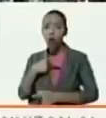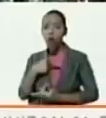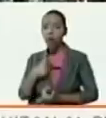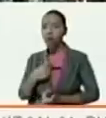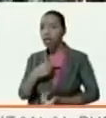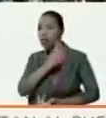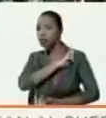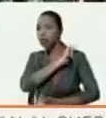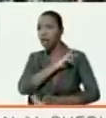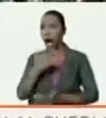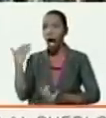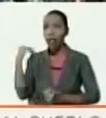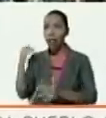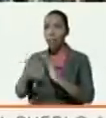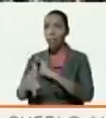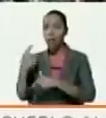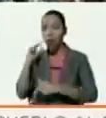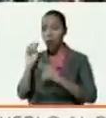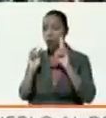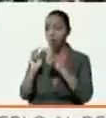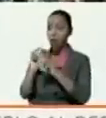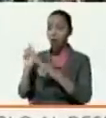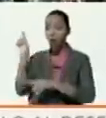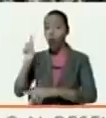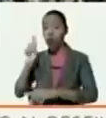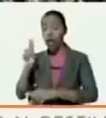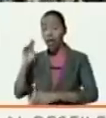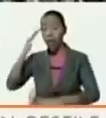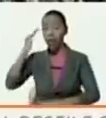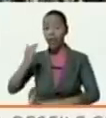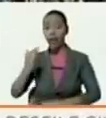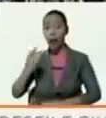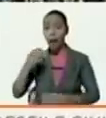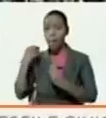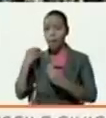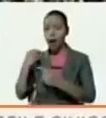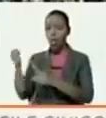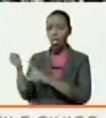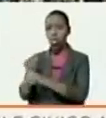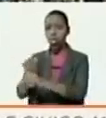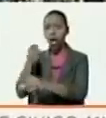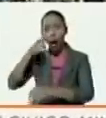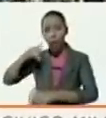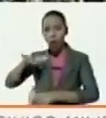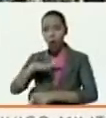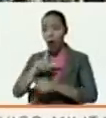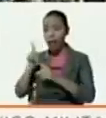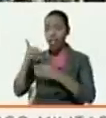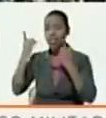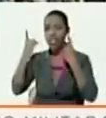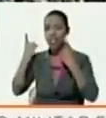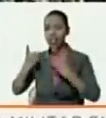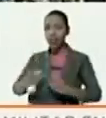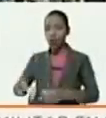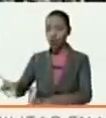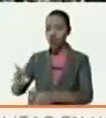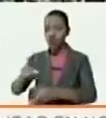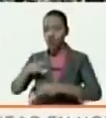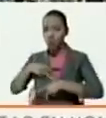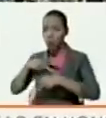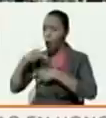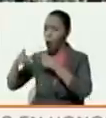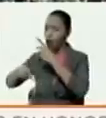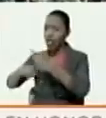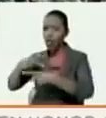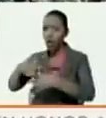vimos cómo fue usada la Fuerza Armada Nacional Bolivariana para masacrar a un pueblo. Una decisión tomada por los políticos,